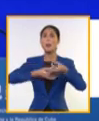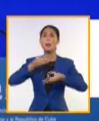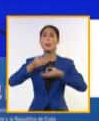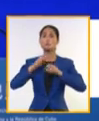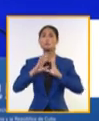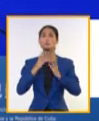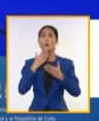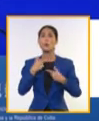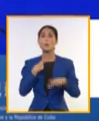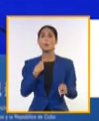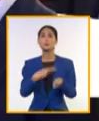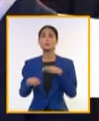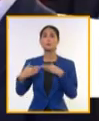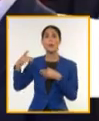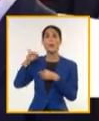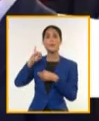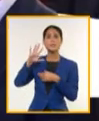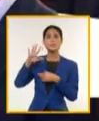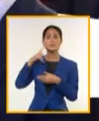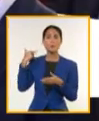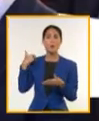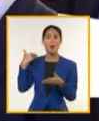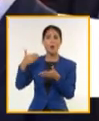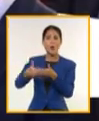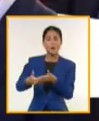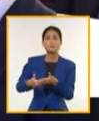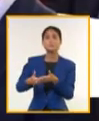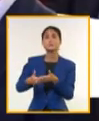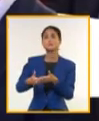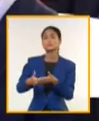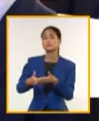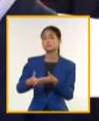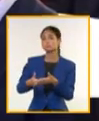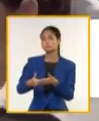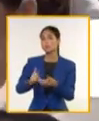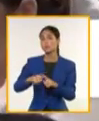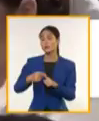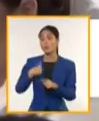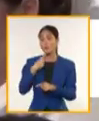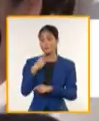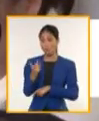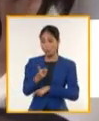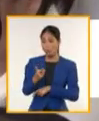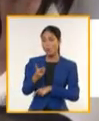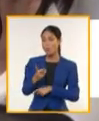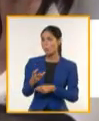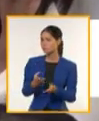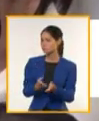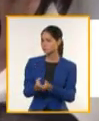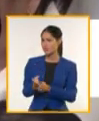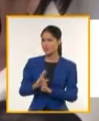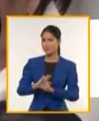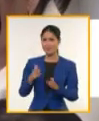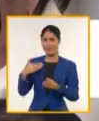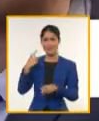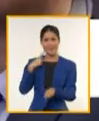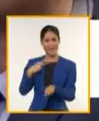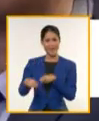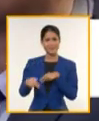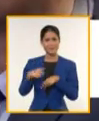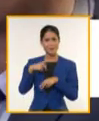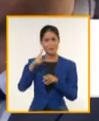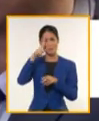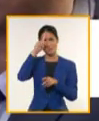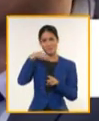lo largo de estos 65 años, pero significó que ambos pueblos están unidos desde mucho antes de septiembre